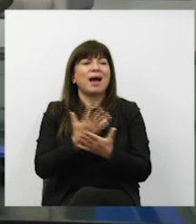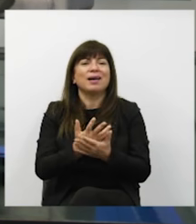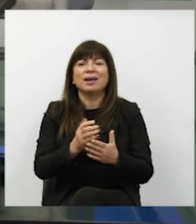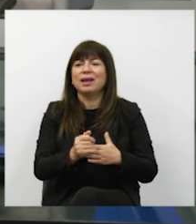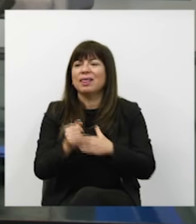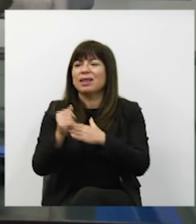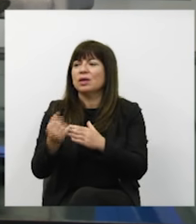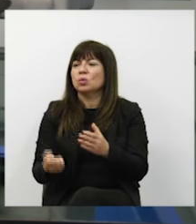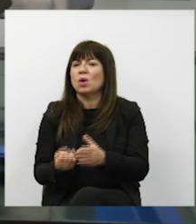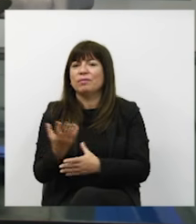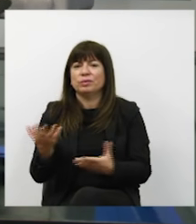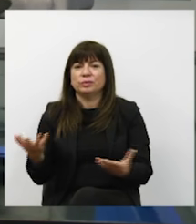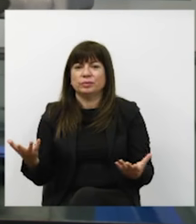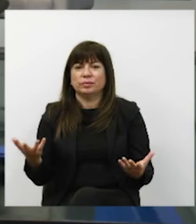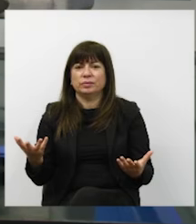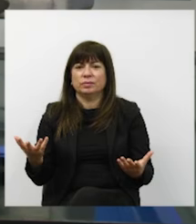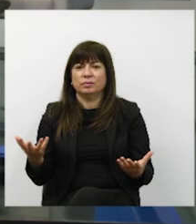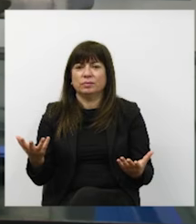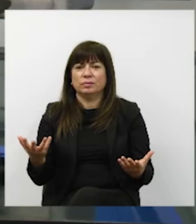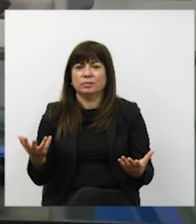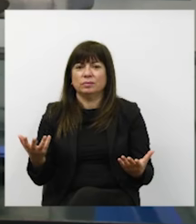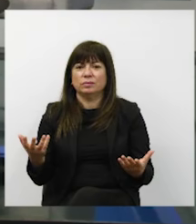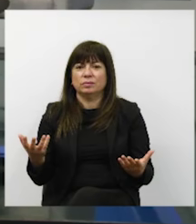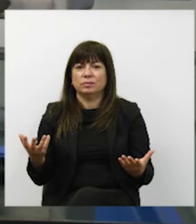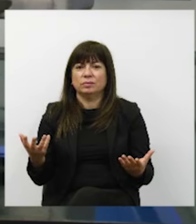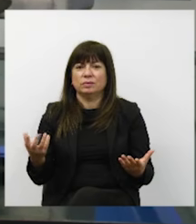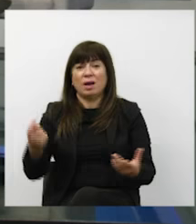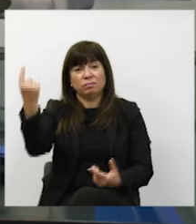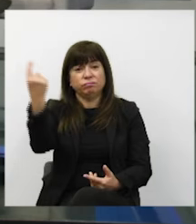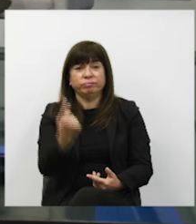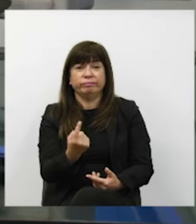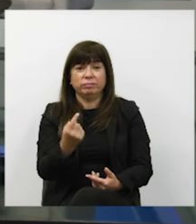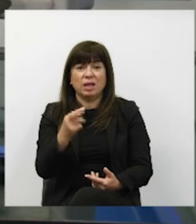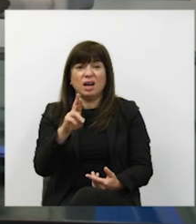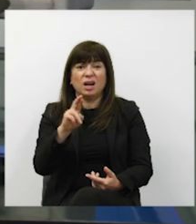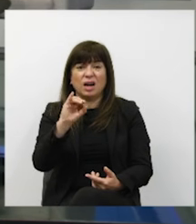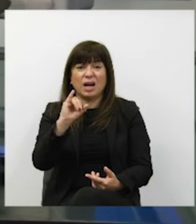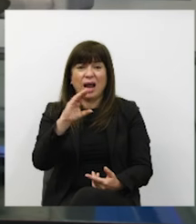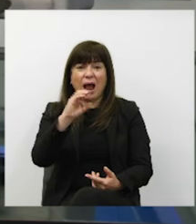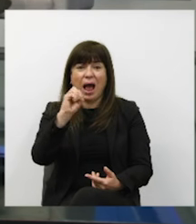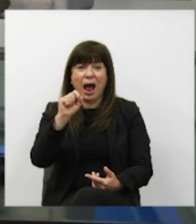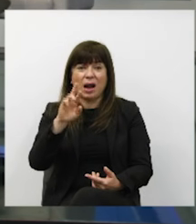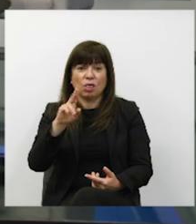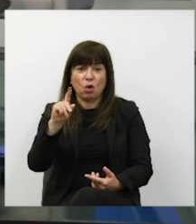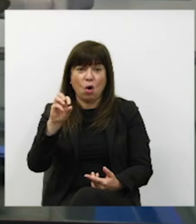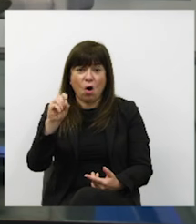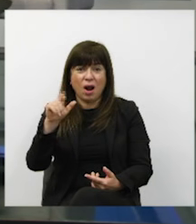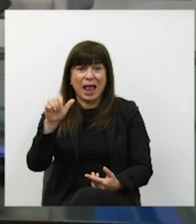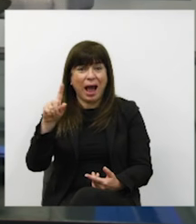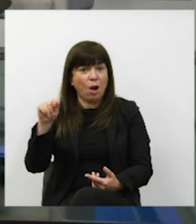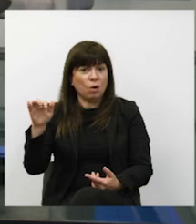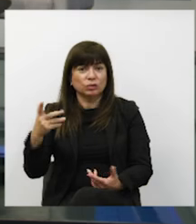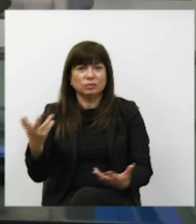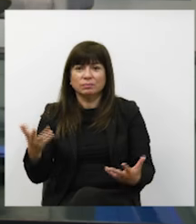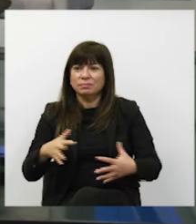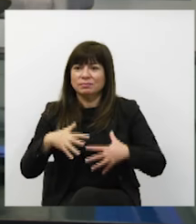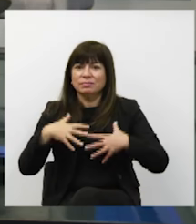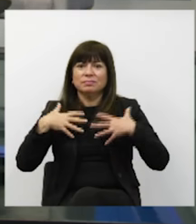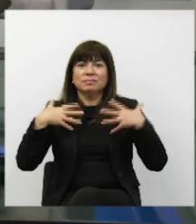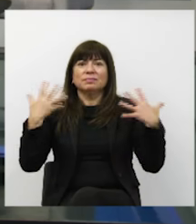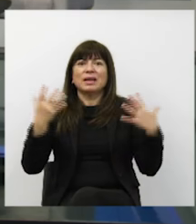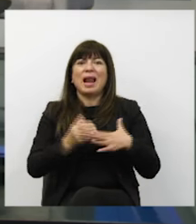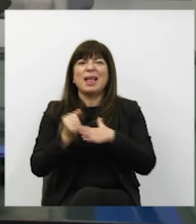nuevos? Cuando apareció Ricardo Lagos, fue una bocanada de aire fresco.